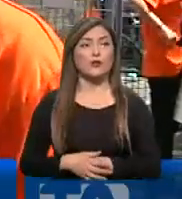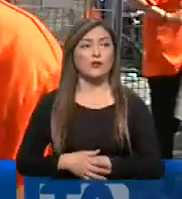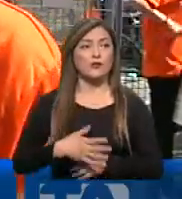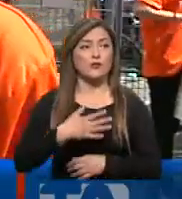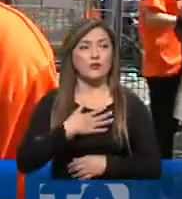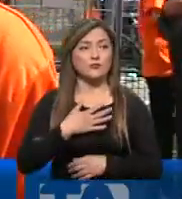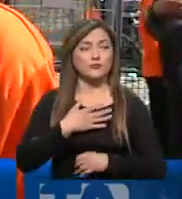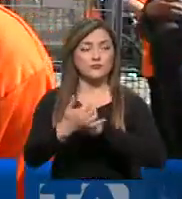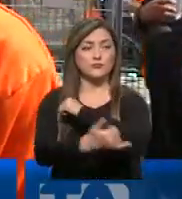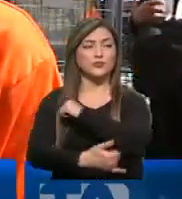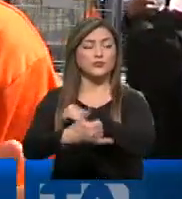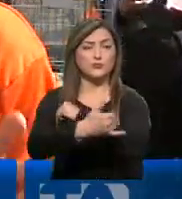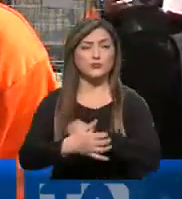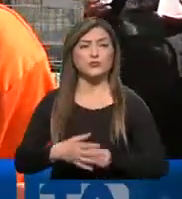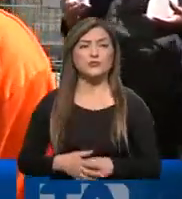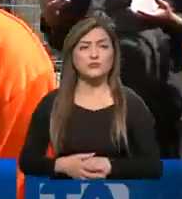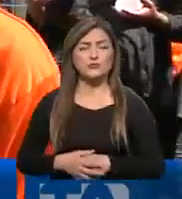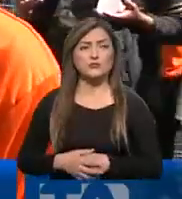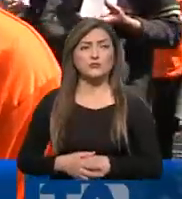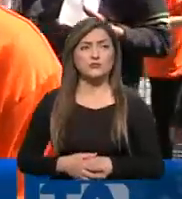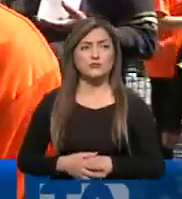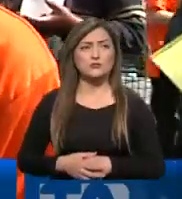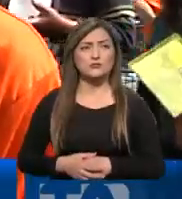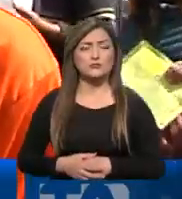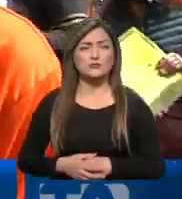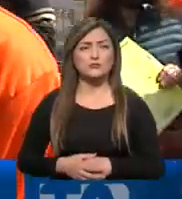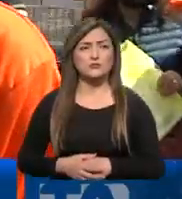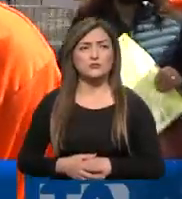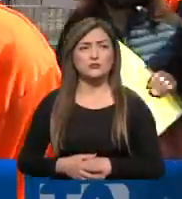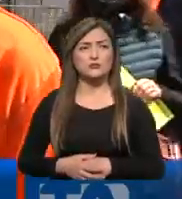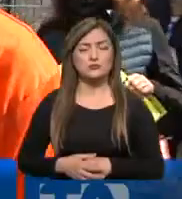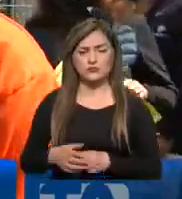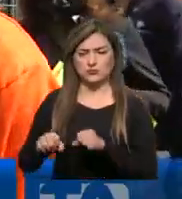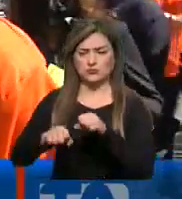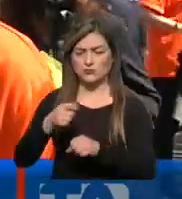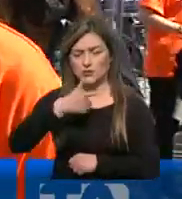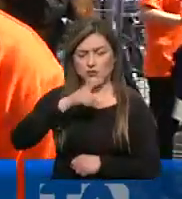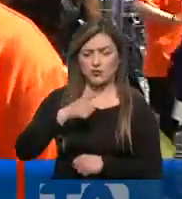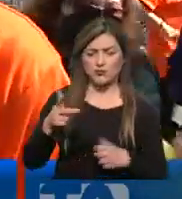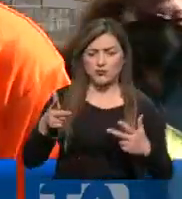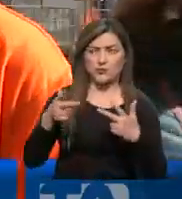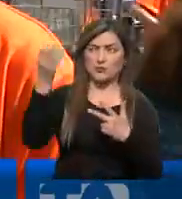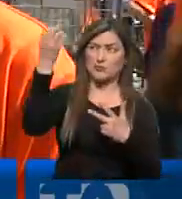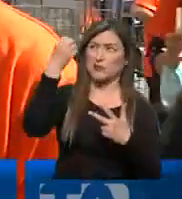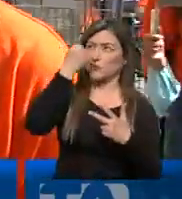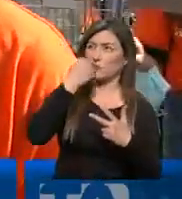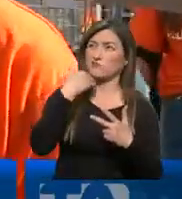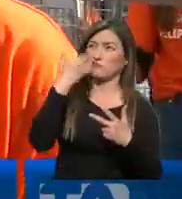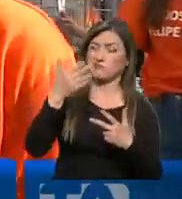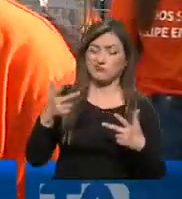queda un precedente, y que si es que tú vas a meterte 16 metros de contravía, vas a manejar borracho, vas a pasarte un semáforo en